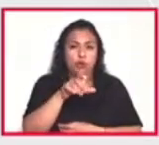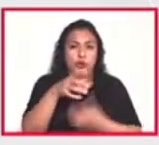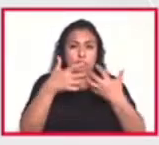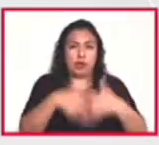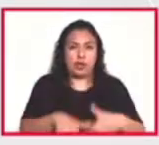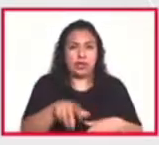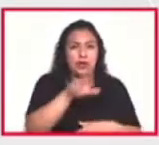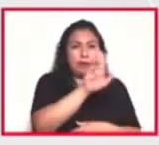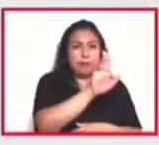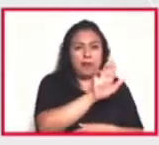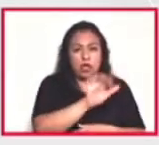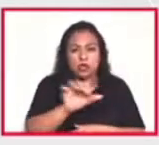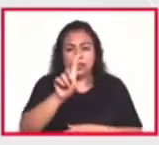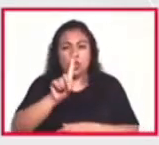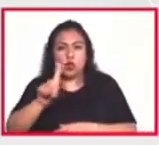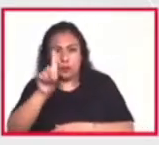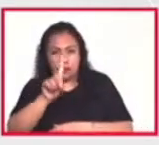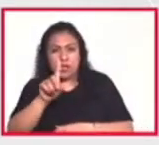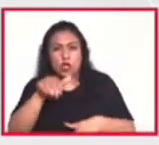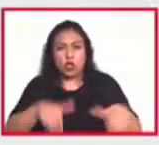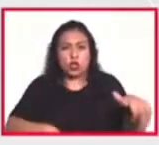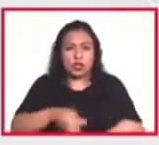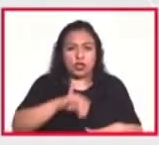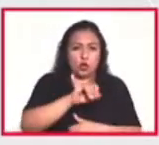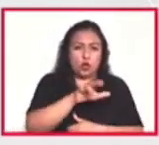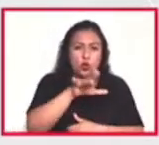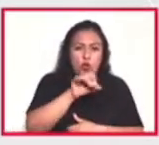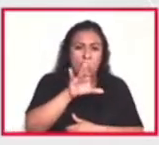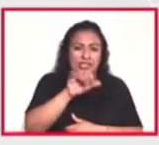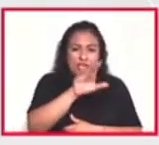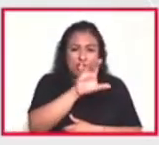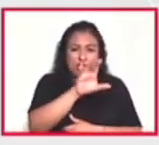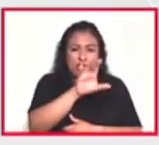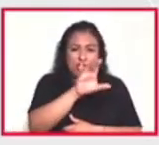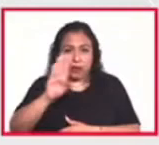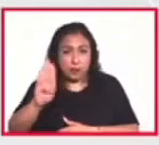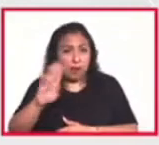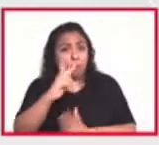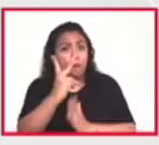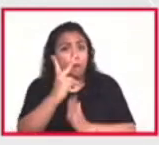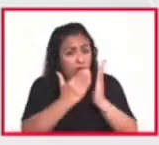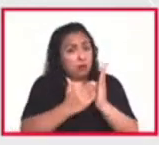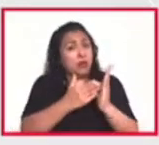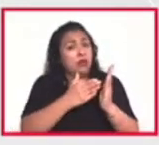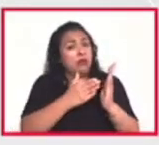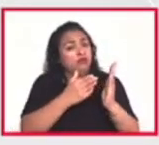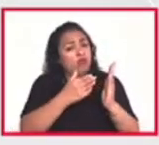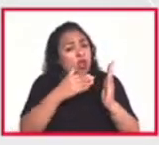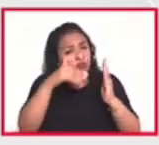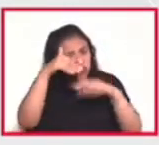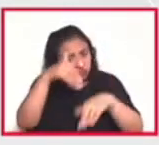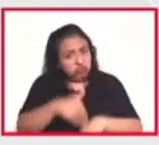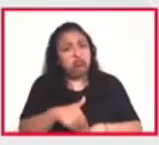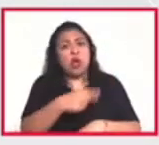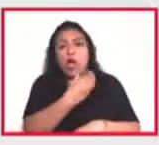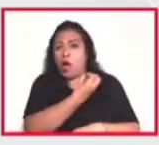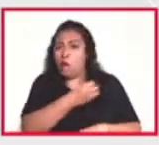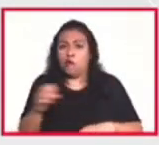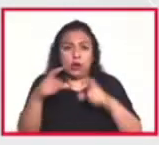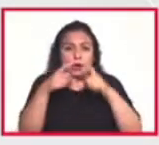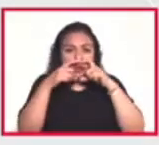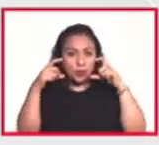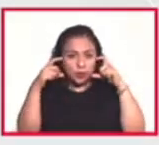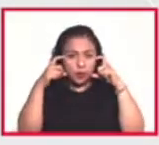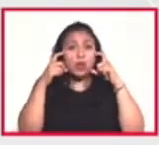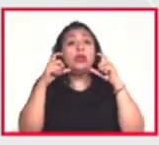domingo en el Teatro Julio Castillo del Centro Cultural del Bosque con un estricto protocolo sanitario que incluye el uso obligatorio de cubrebocas y un